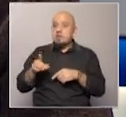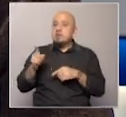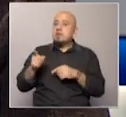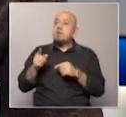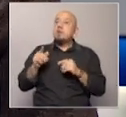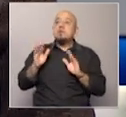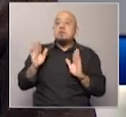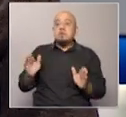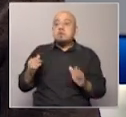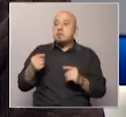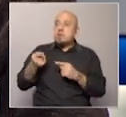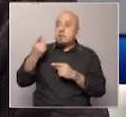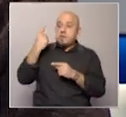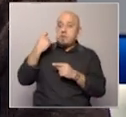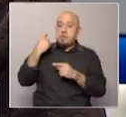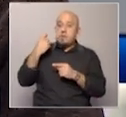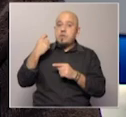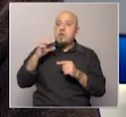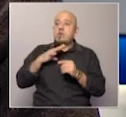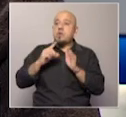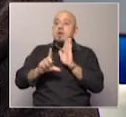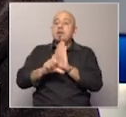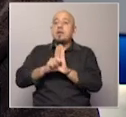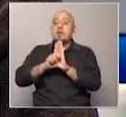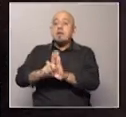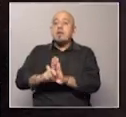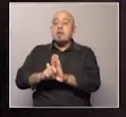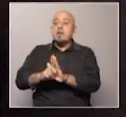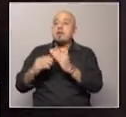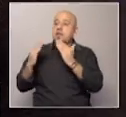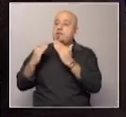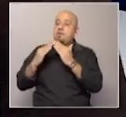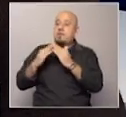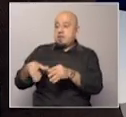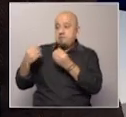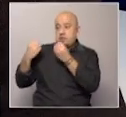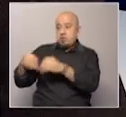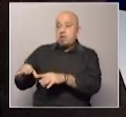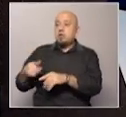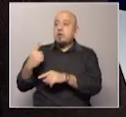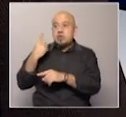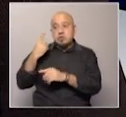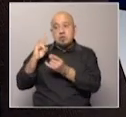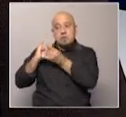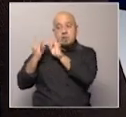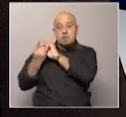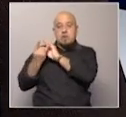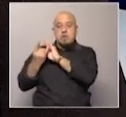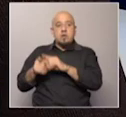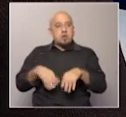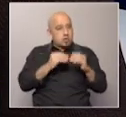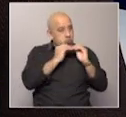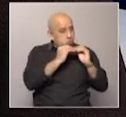bueno en el período anterior salió hasta una ley de vivienda abandonada su trabajado en el parlamento exacto y te consultaron y